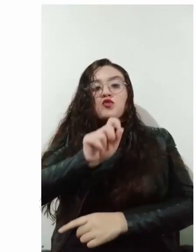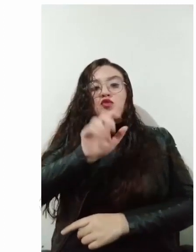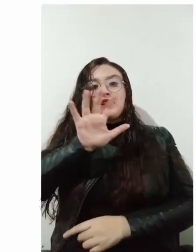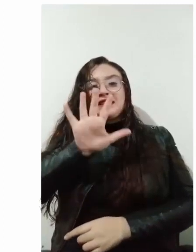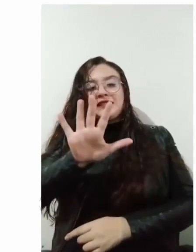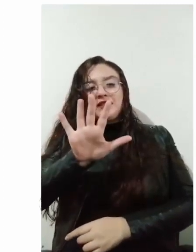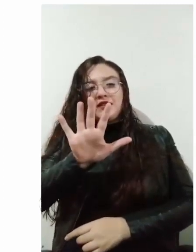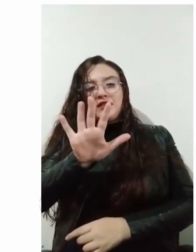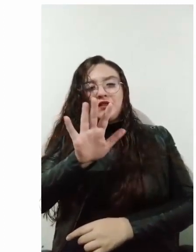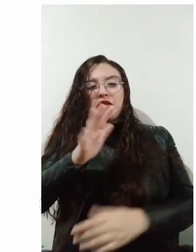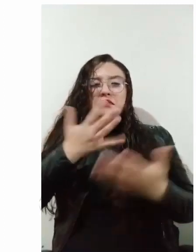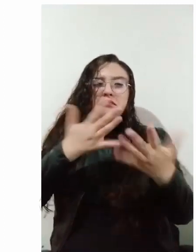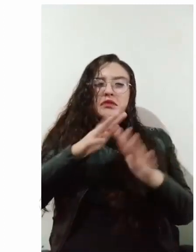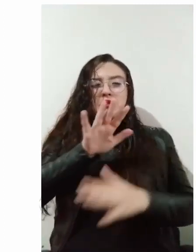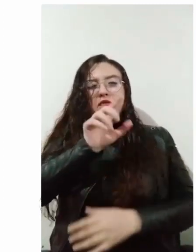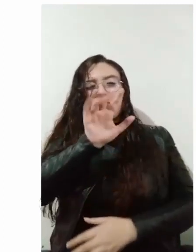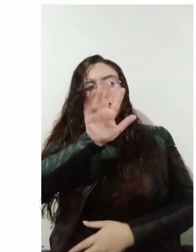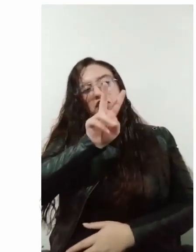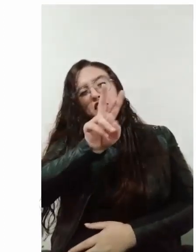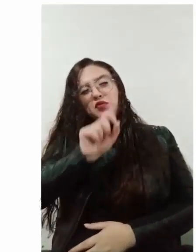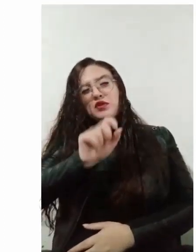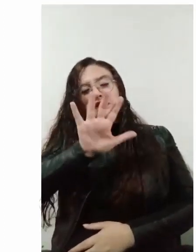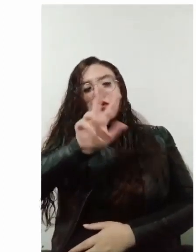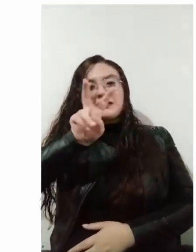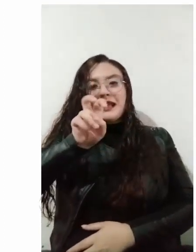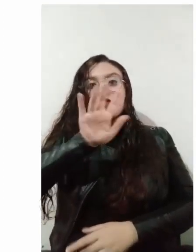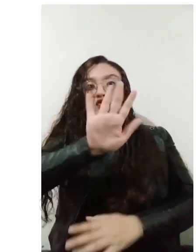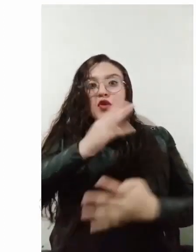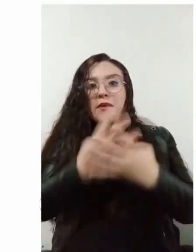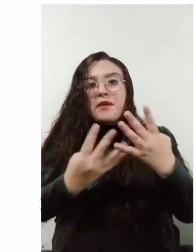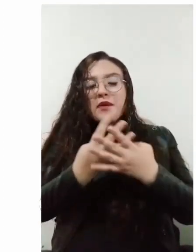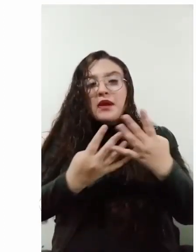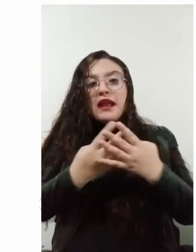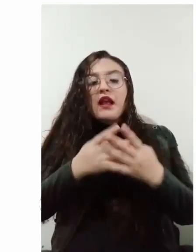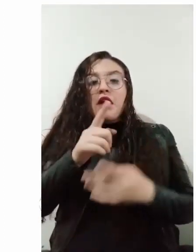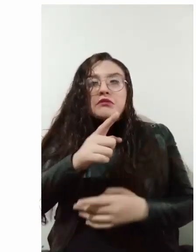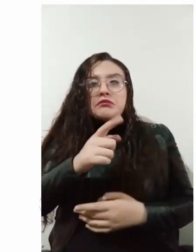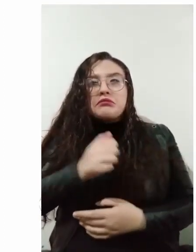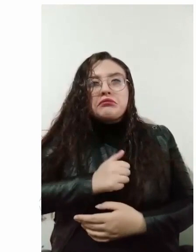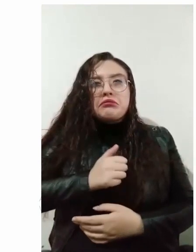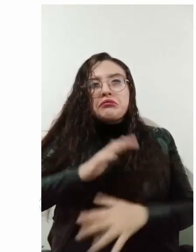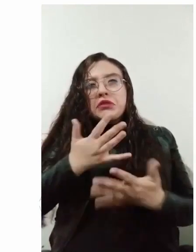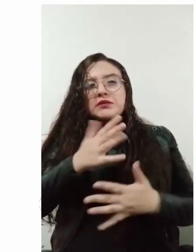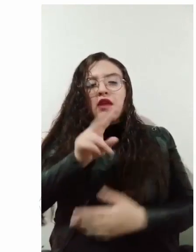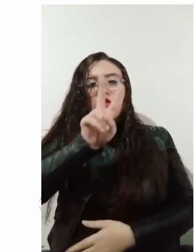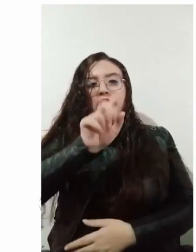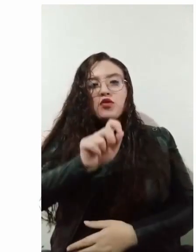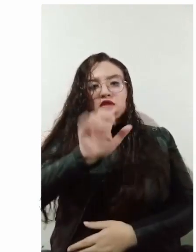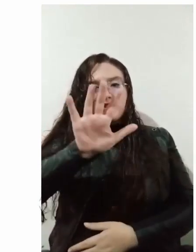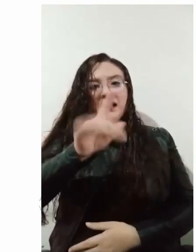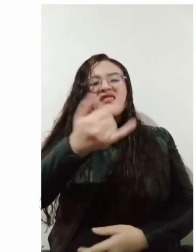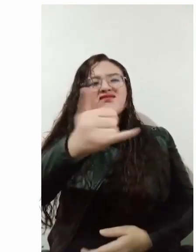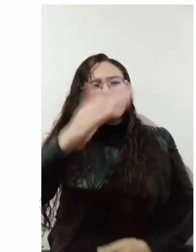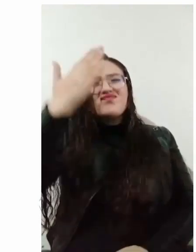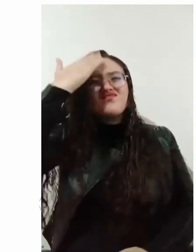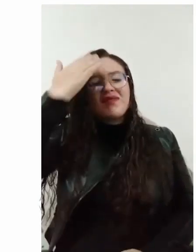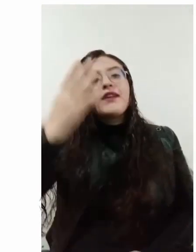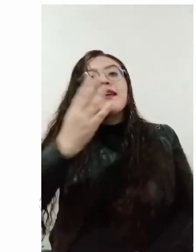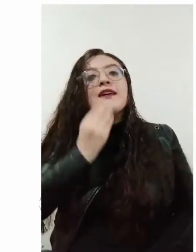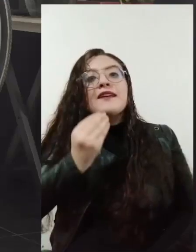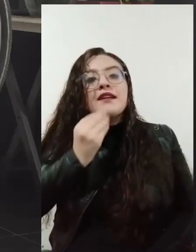obtuvimos 2.5, aproximadamente 2.57, de manera matemática y de manera